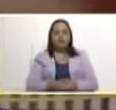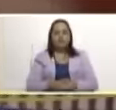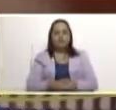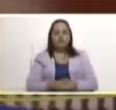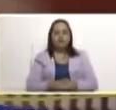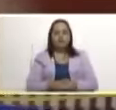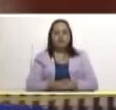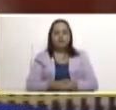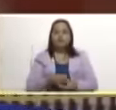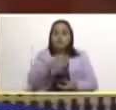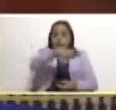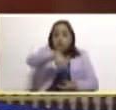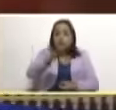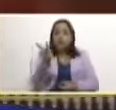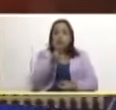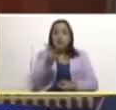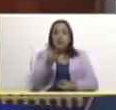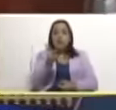De esa Venezuela fue